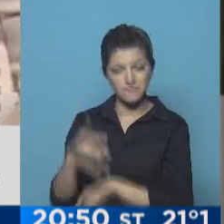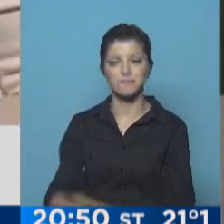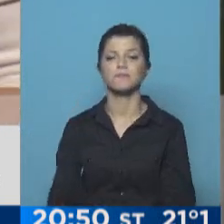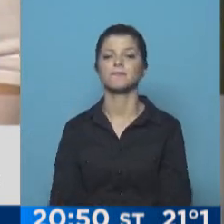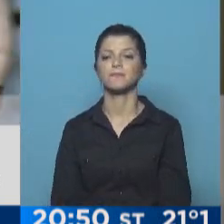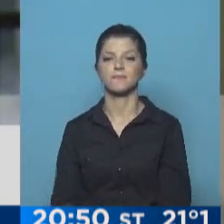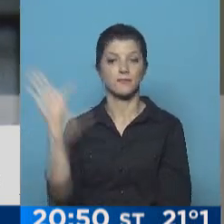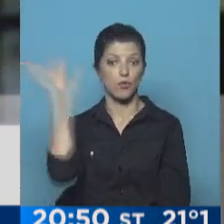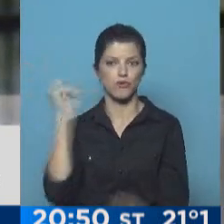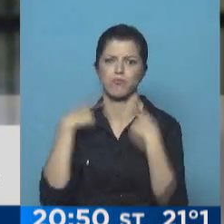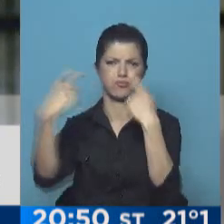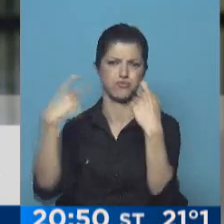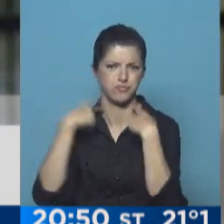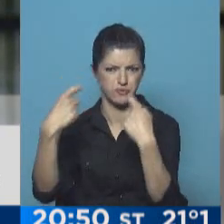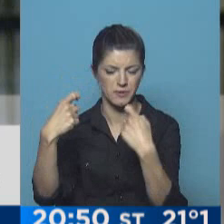cuando